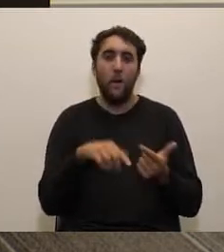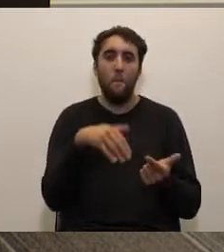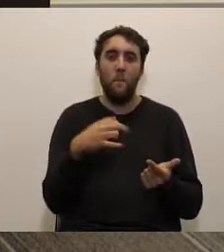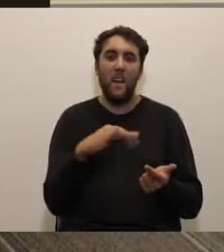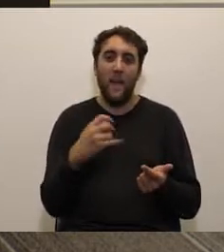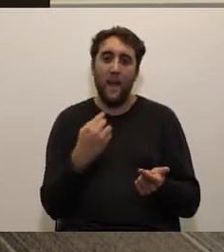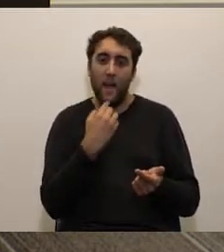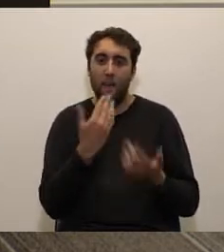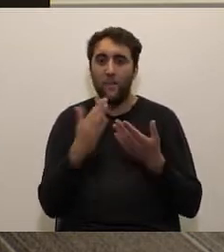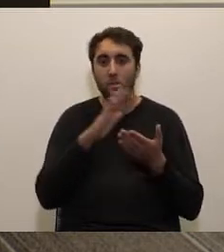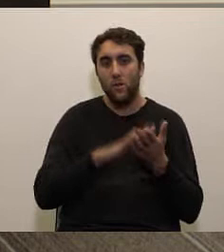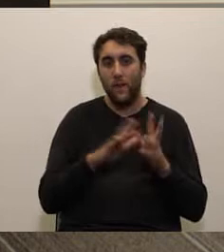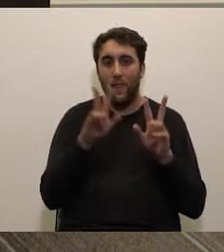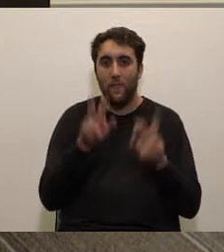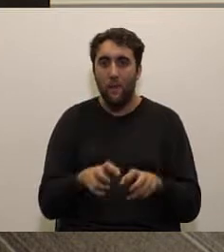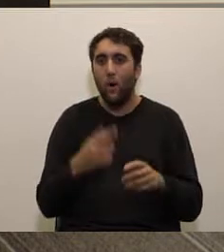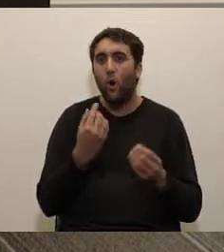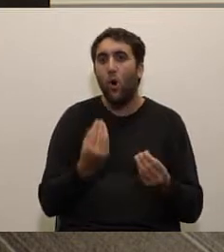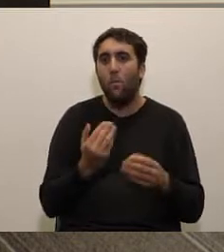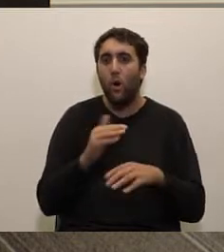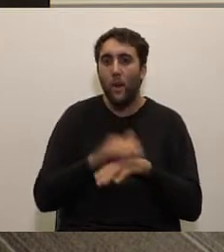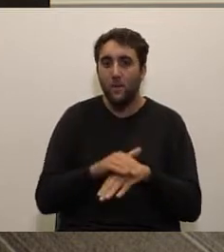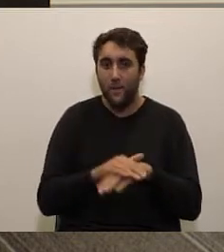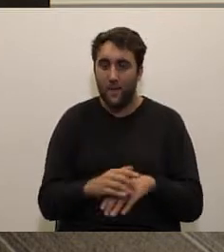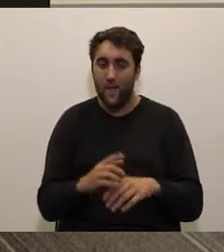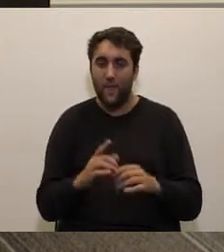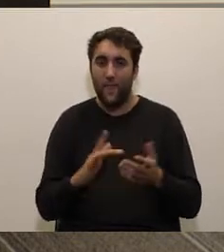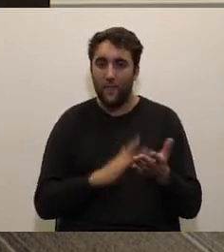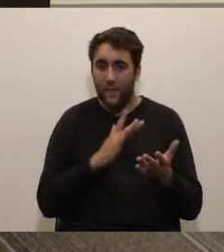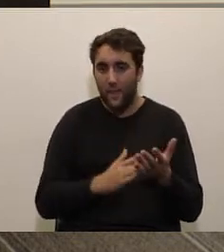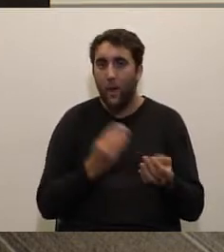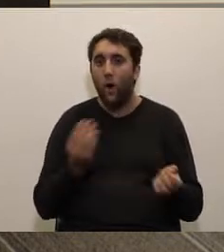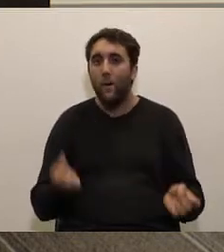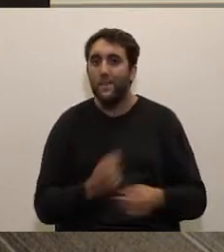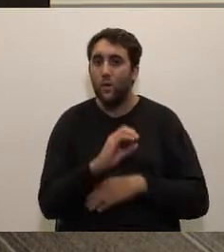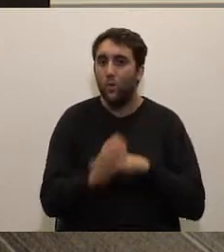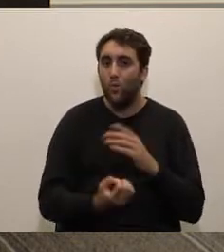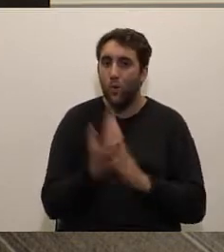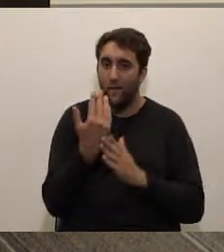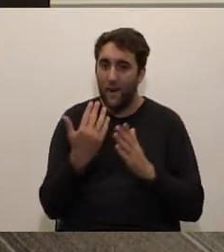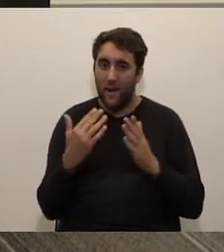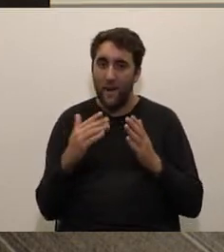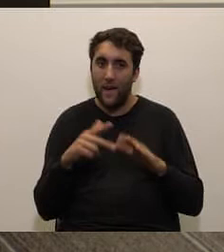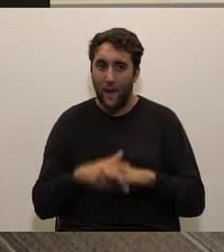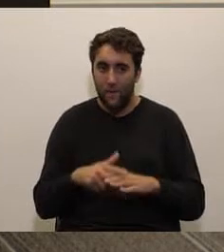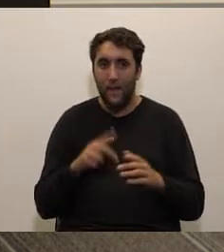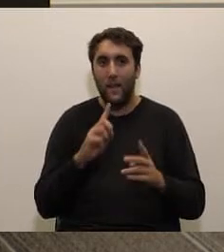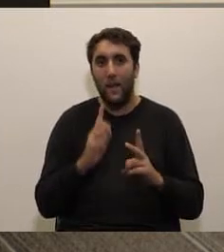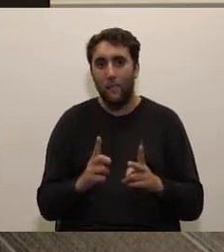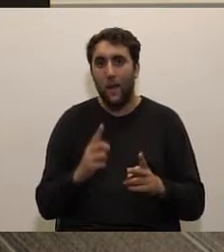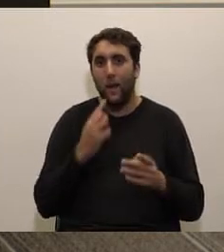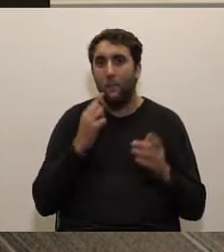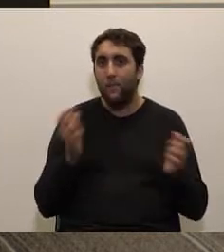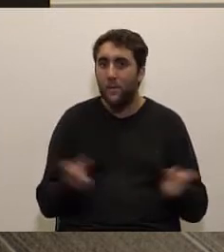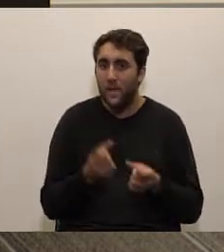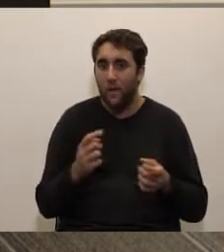bueno, hablaba bastante sobre la soberanía digital y qué es lo que eso implica, y el uso de nuevas herramientas, y también promover herramientas alternativas, y